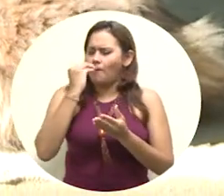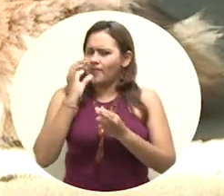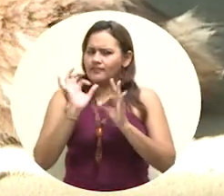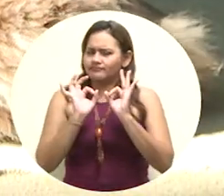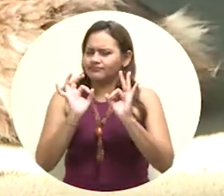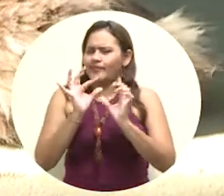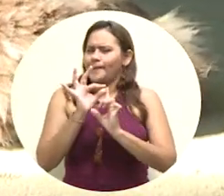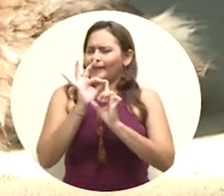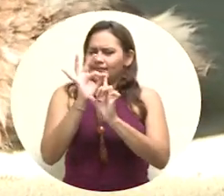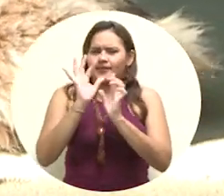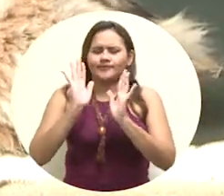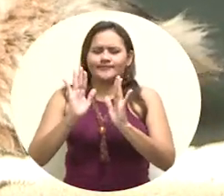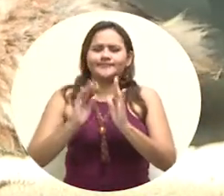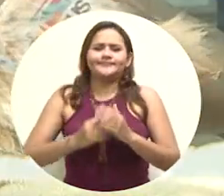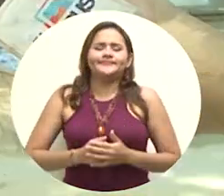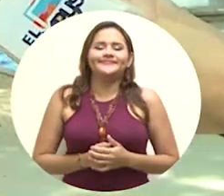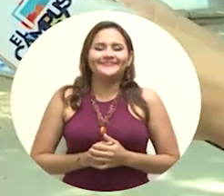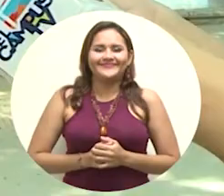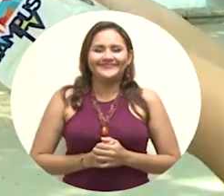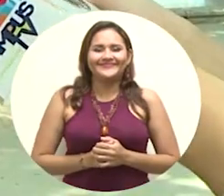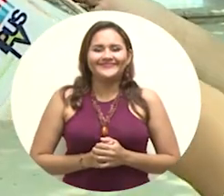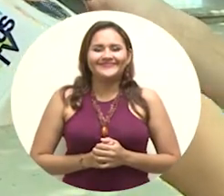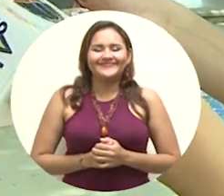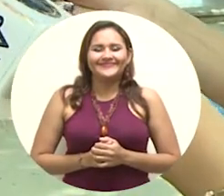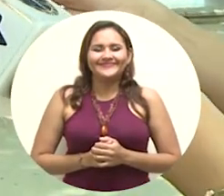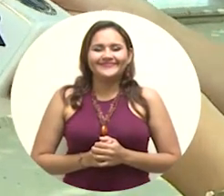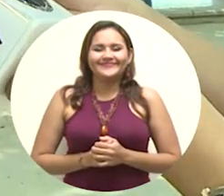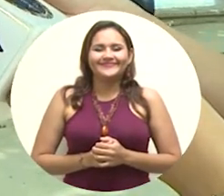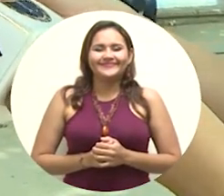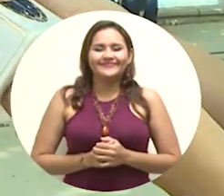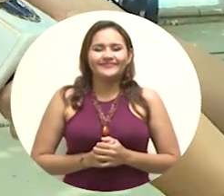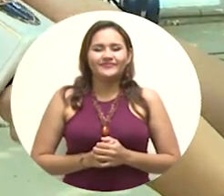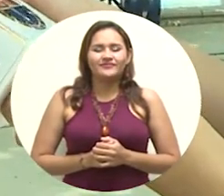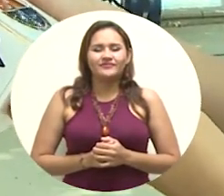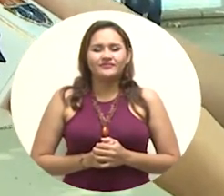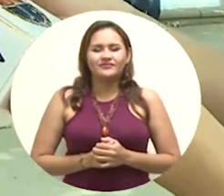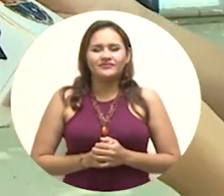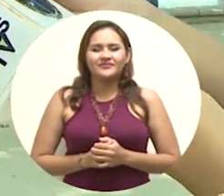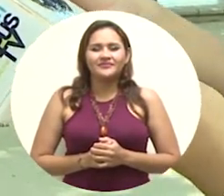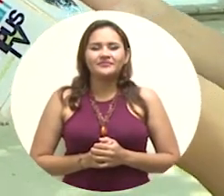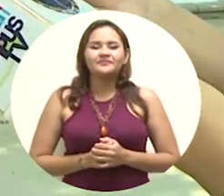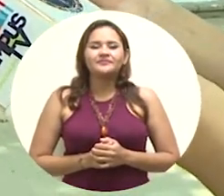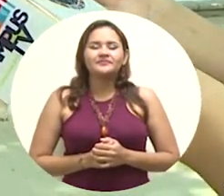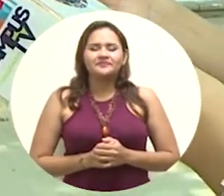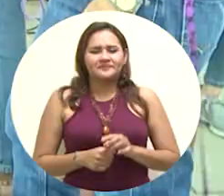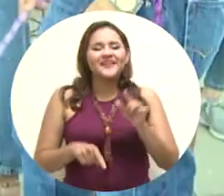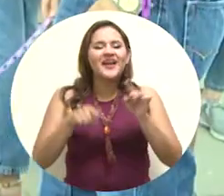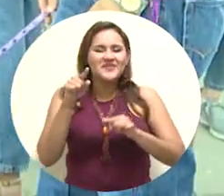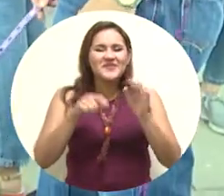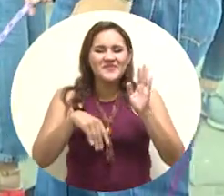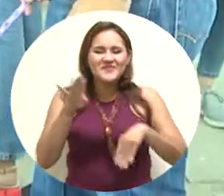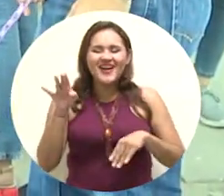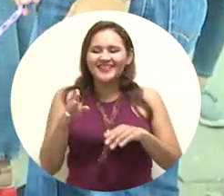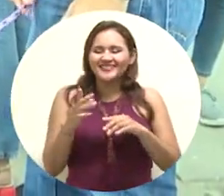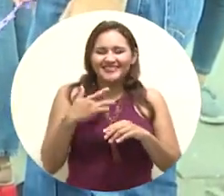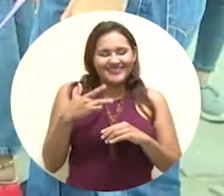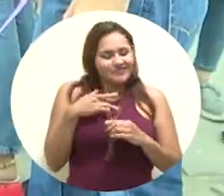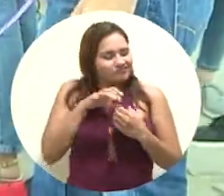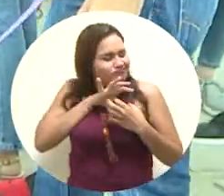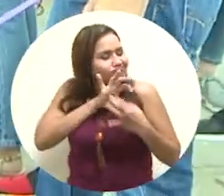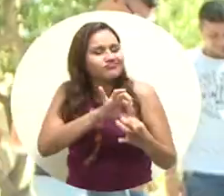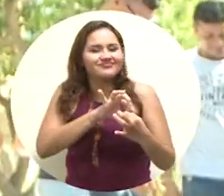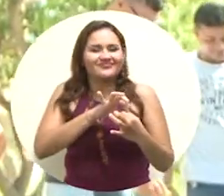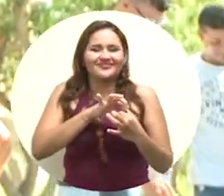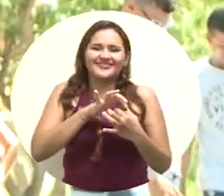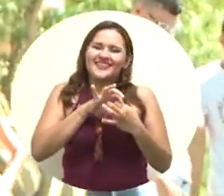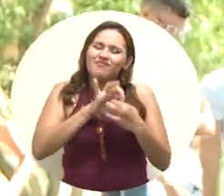Hay personas que somos como muy allegadas a nuestras mascotas, entonces estos son como espacios chéveres en los que pues tanto los animales como